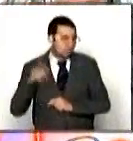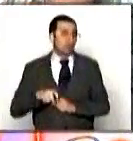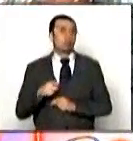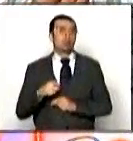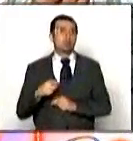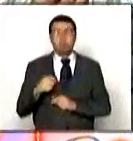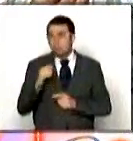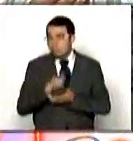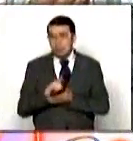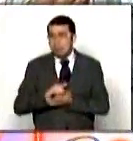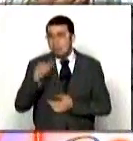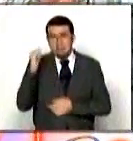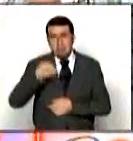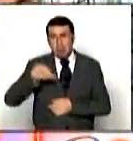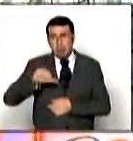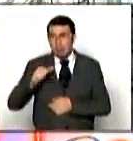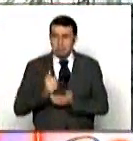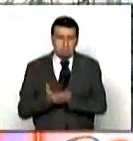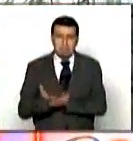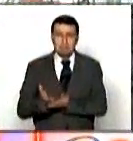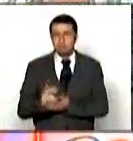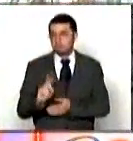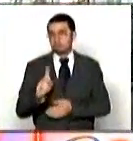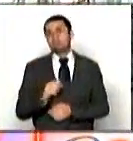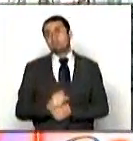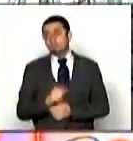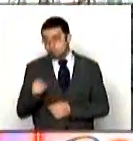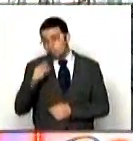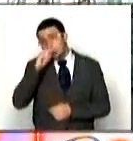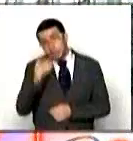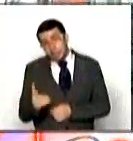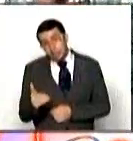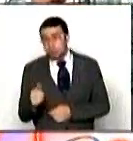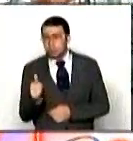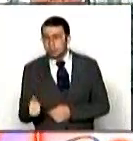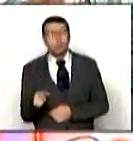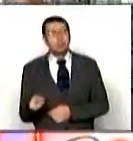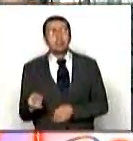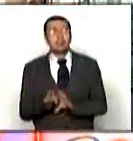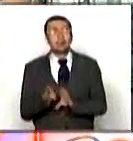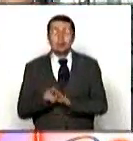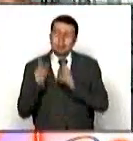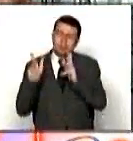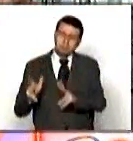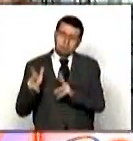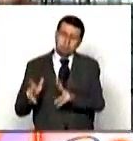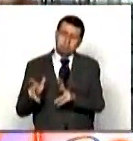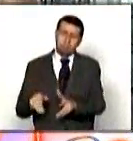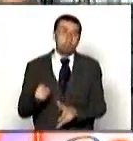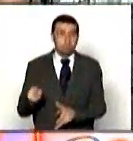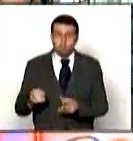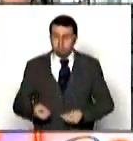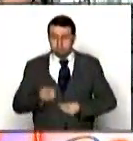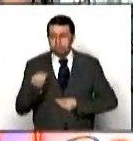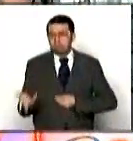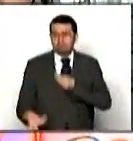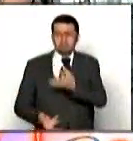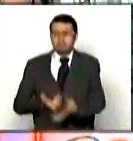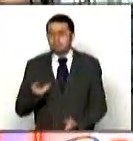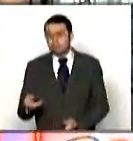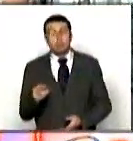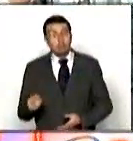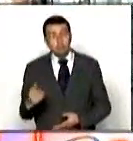es nuestra obligación. Pero los niños, que son esas criaturas que serán el futuro de